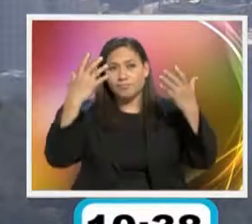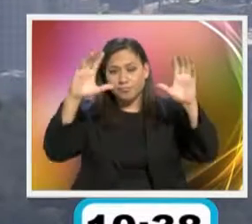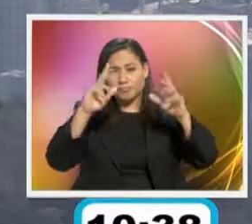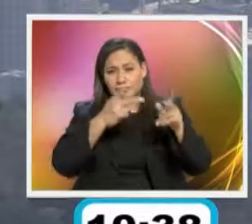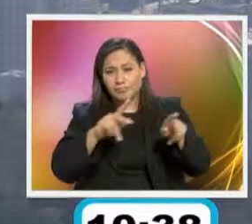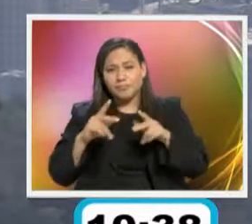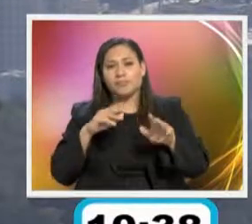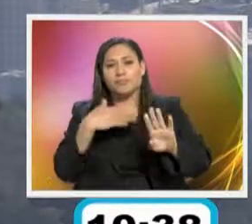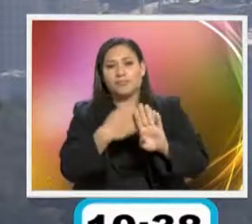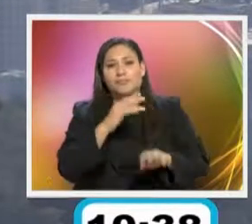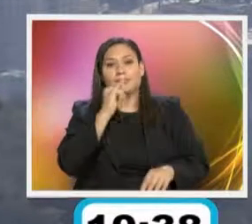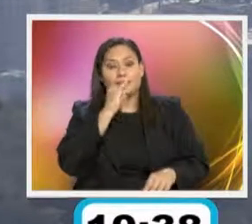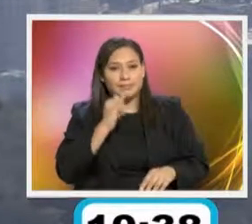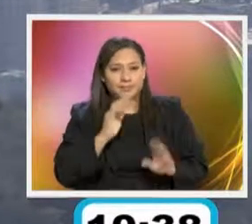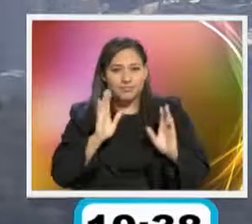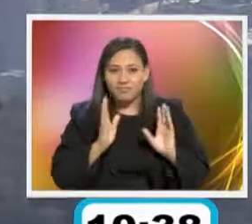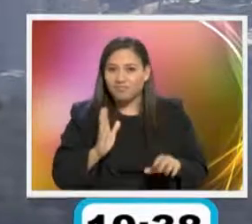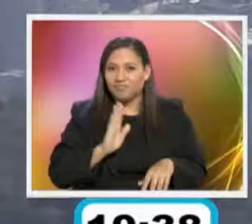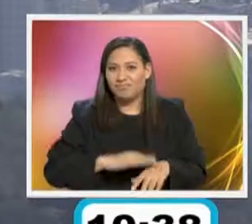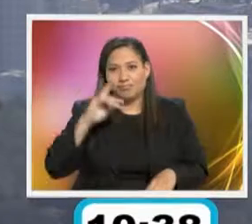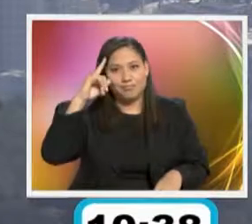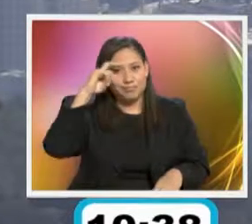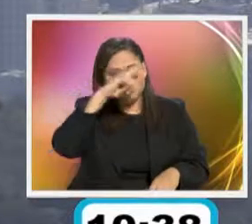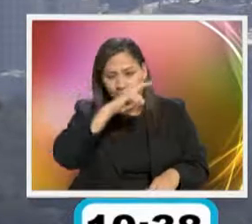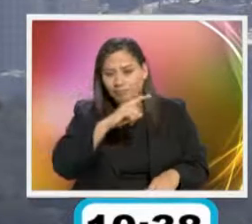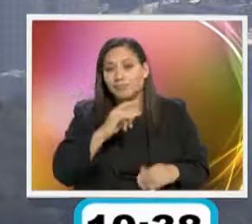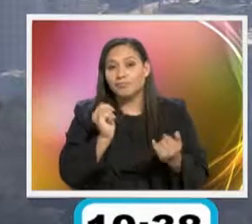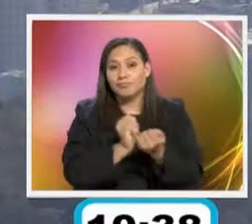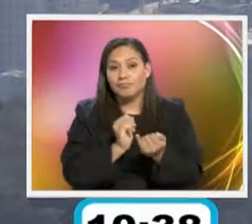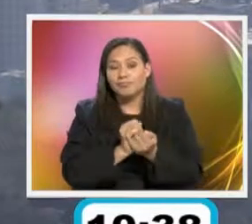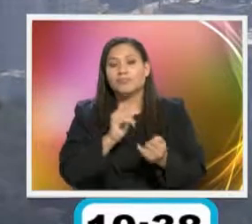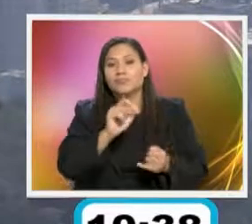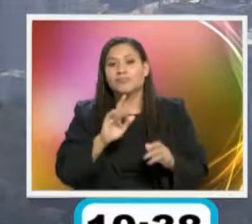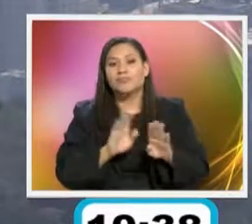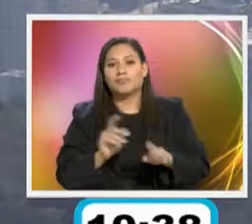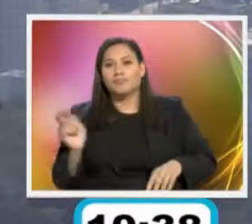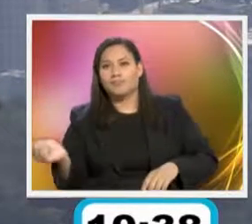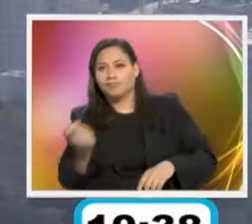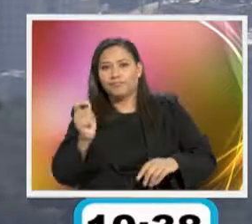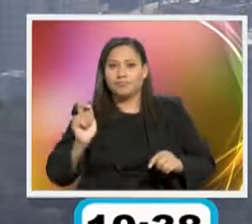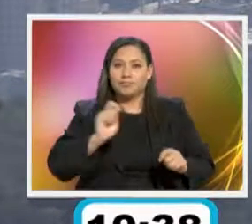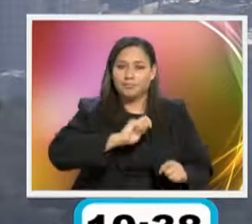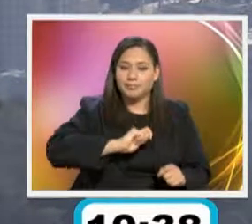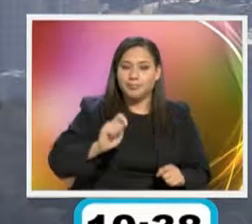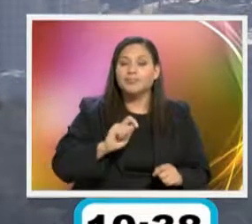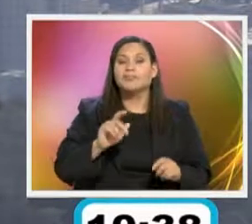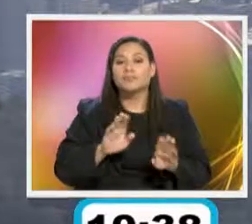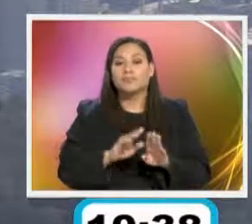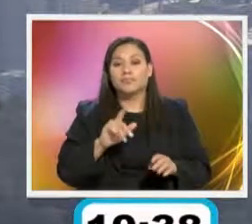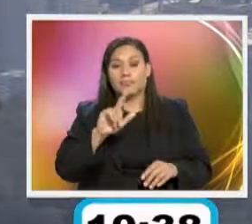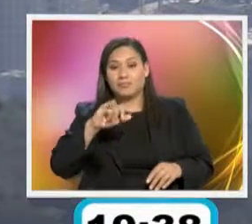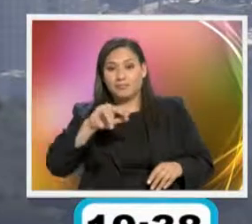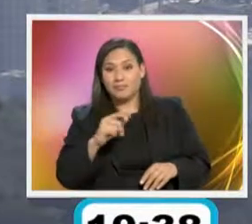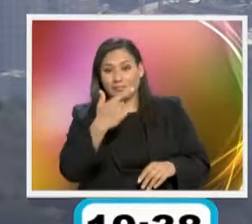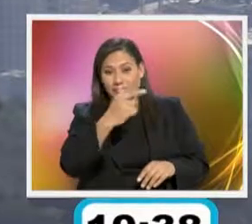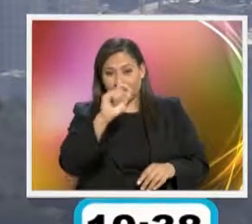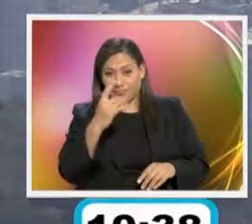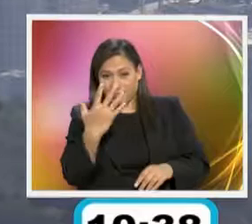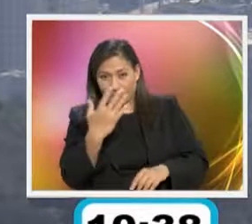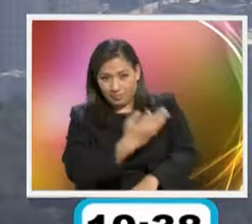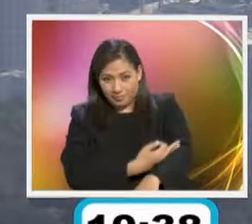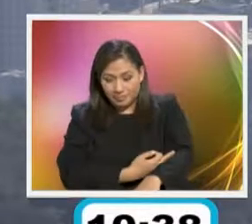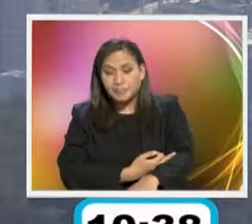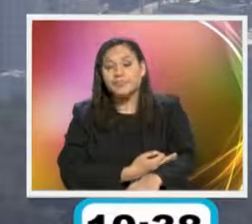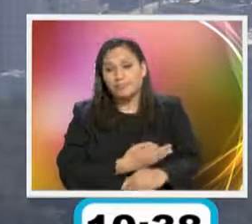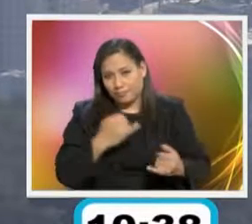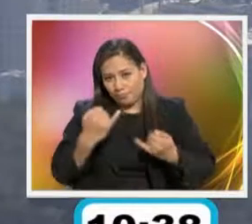playa contra Italia es ya más difícil. Claro. Y en el badminton, Lino Muñoz a las 7:05 de la